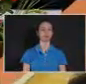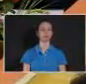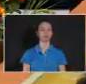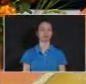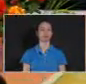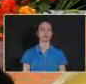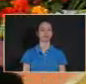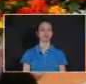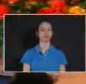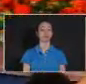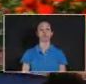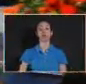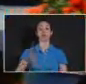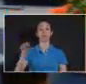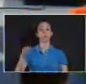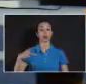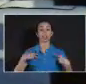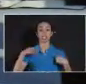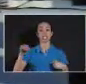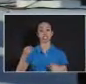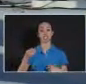No hay que desobedecer la palabra, dice el hermano.